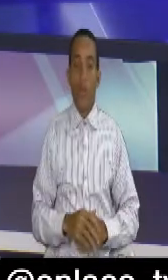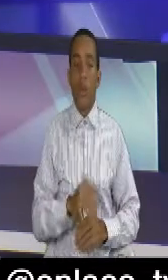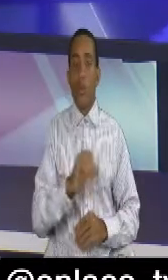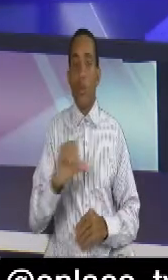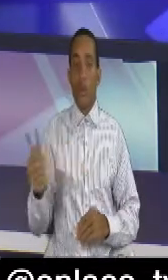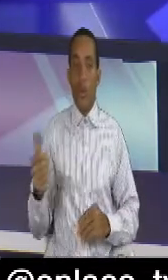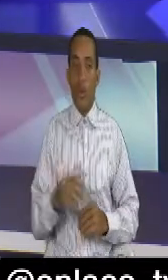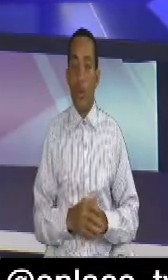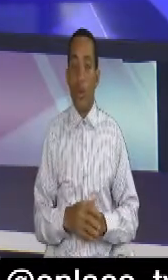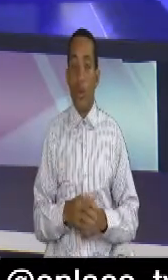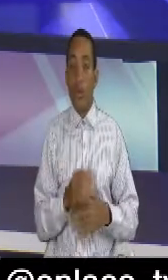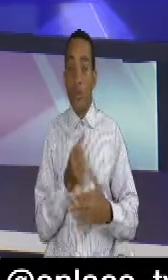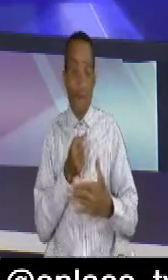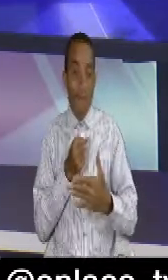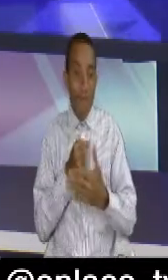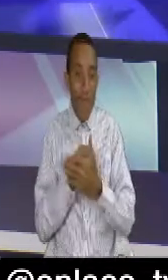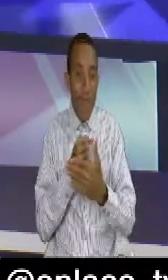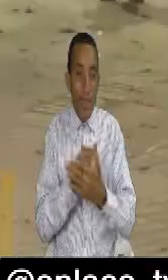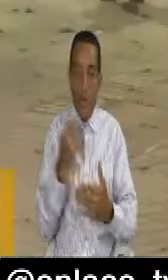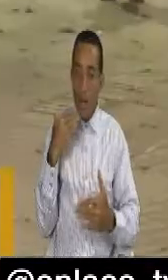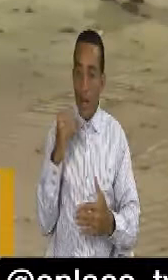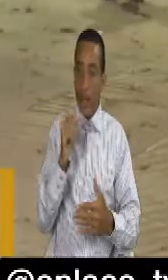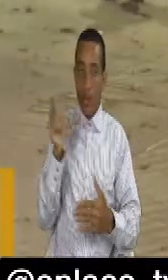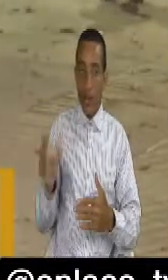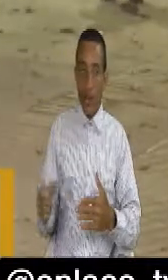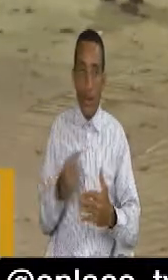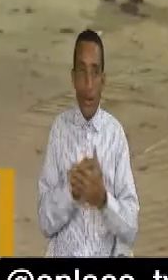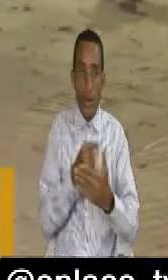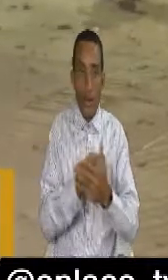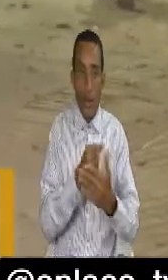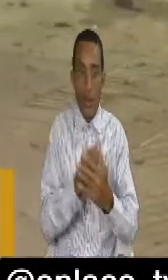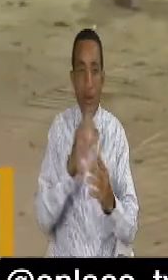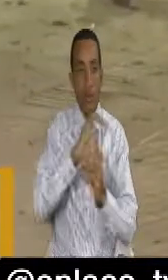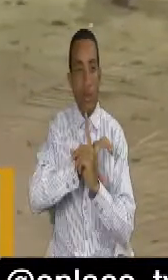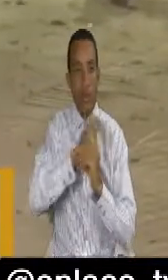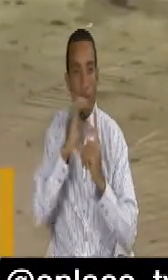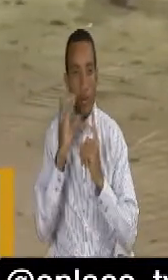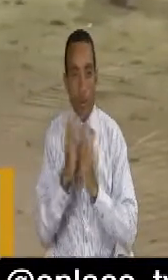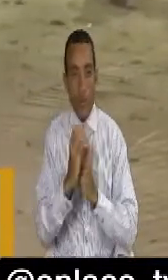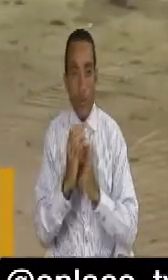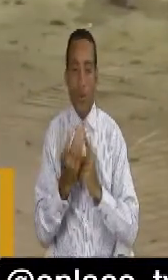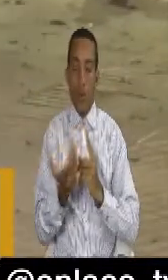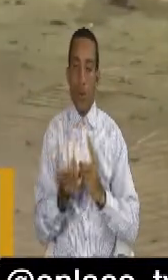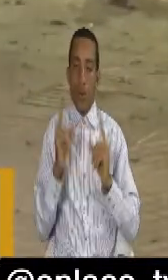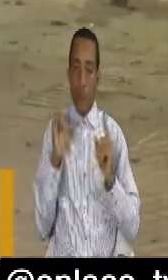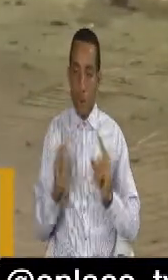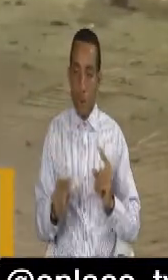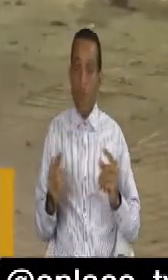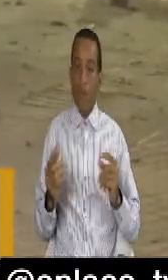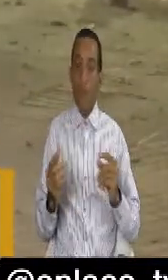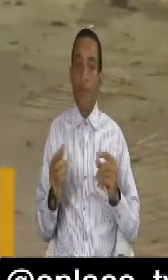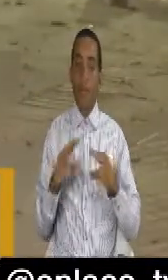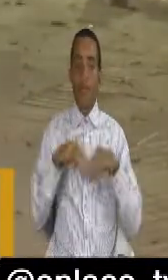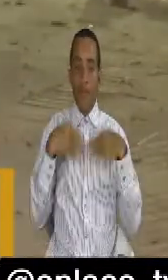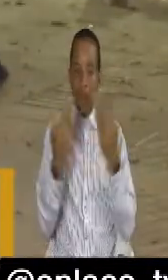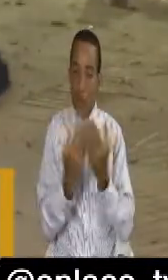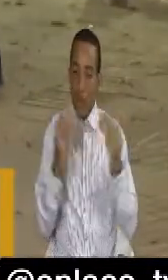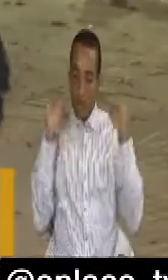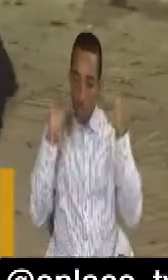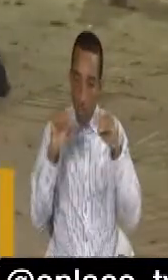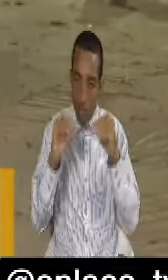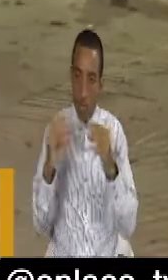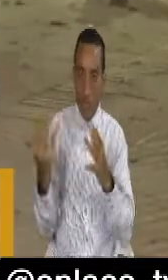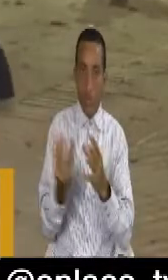que gestores culturales y artistas de la ciudad puedan postularse y hacer parte de las escuelas de formación.